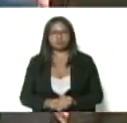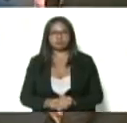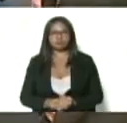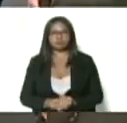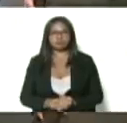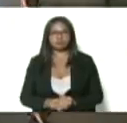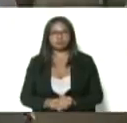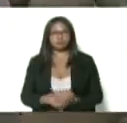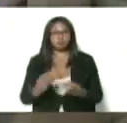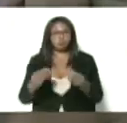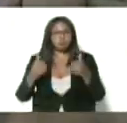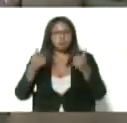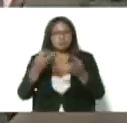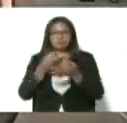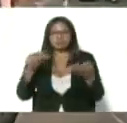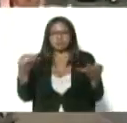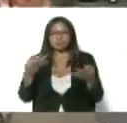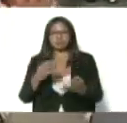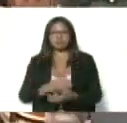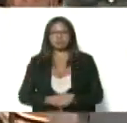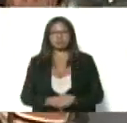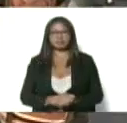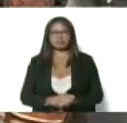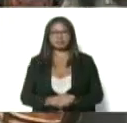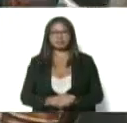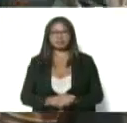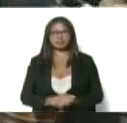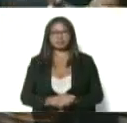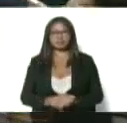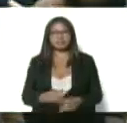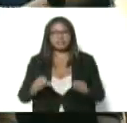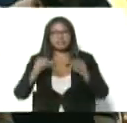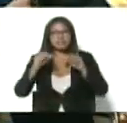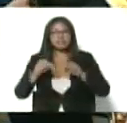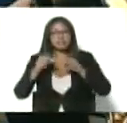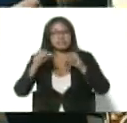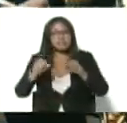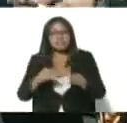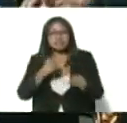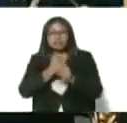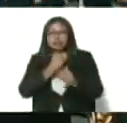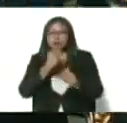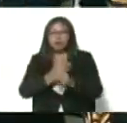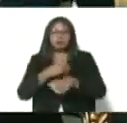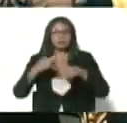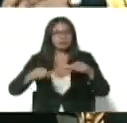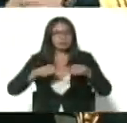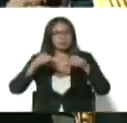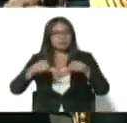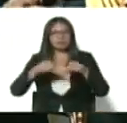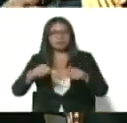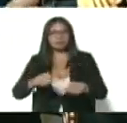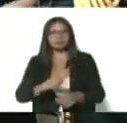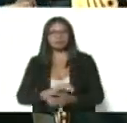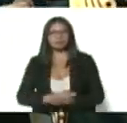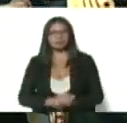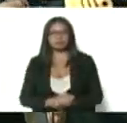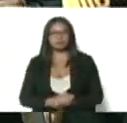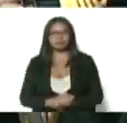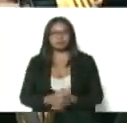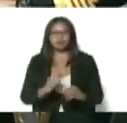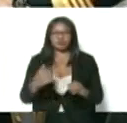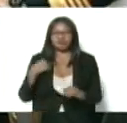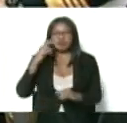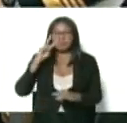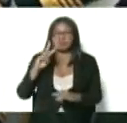muy bien excelente y seguir trabajando y seguir trabajando ya vi que